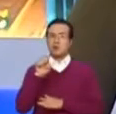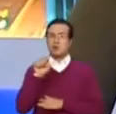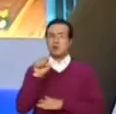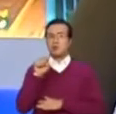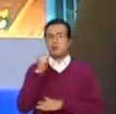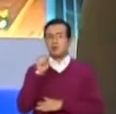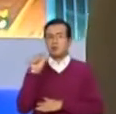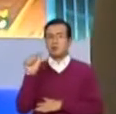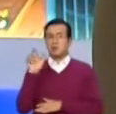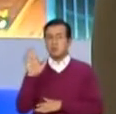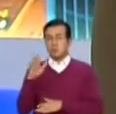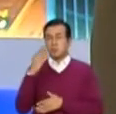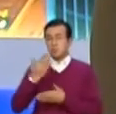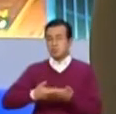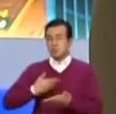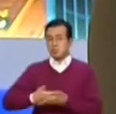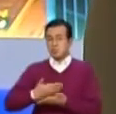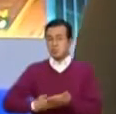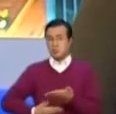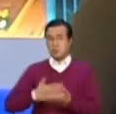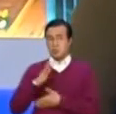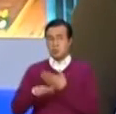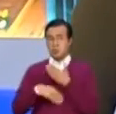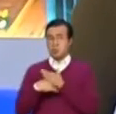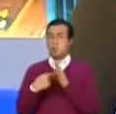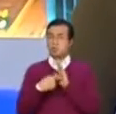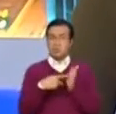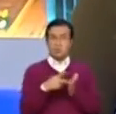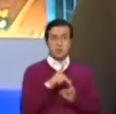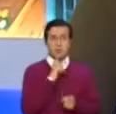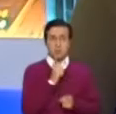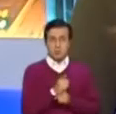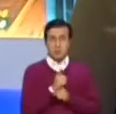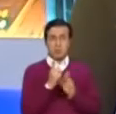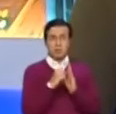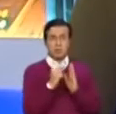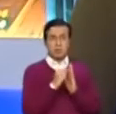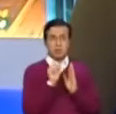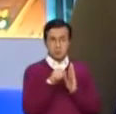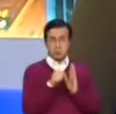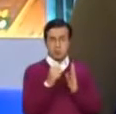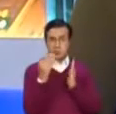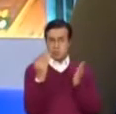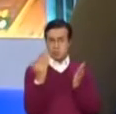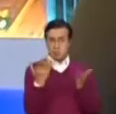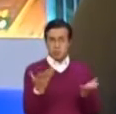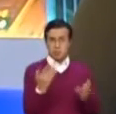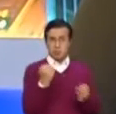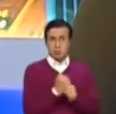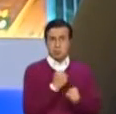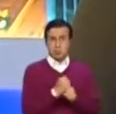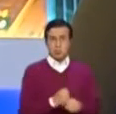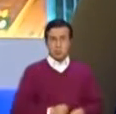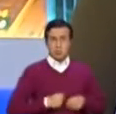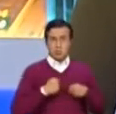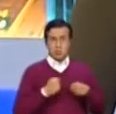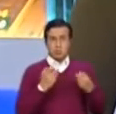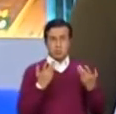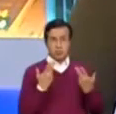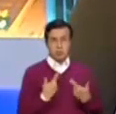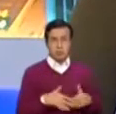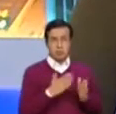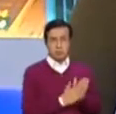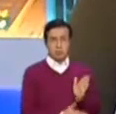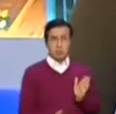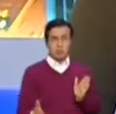él con documentos certificar que todo eso lo tributó. El Servicio de Rentas Internas me imagino que también tendrá una tarea bastante ardua una vez que